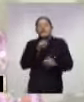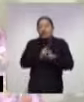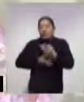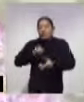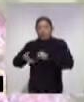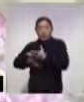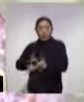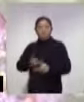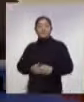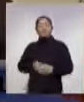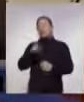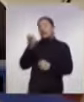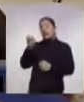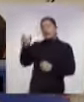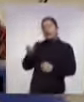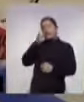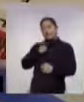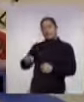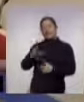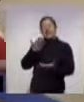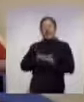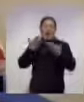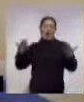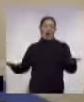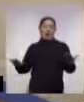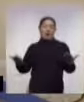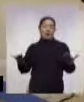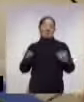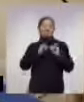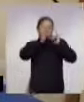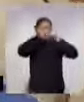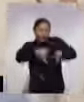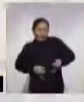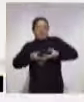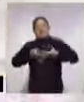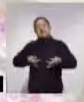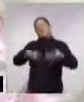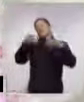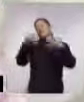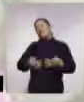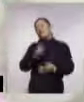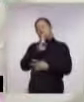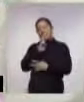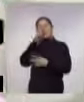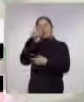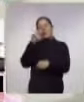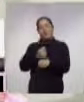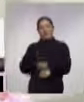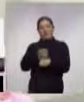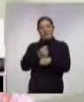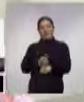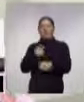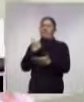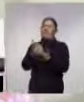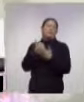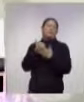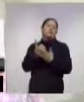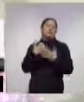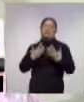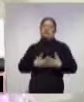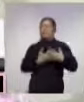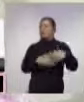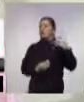Cervantes enfatizó que ahora las sesiones de rehabilitación son integrales y de calidad. Nos ayuda bastante, el equipo es